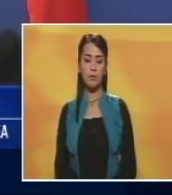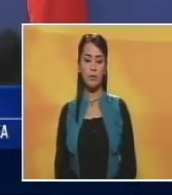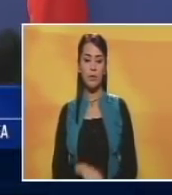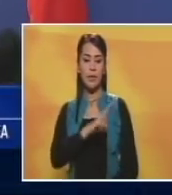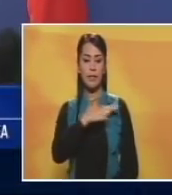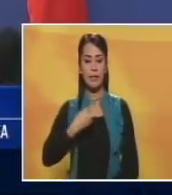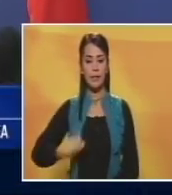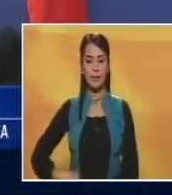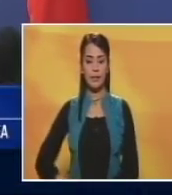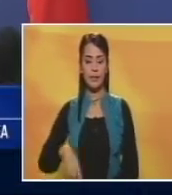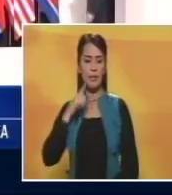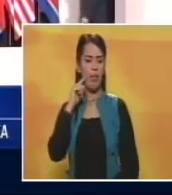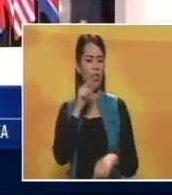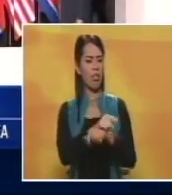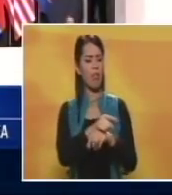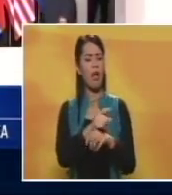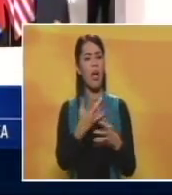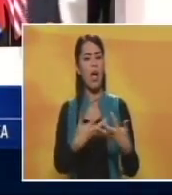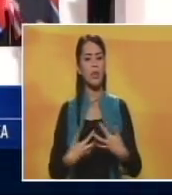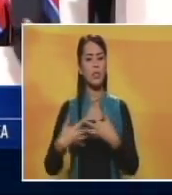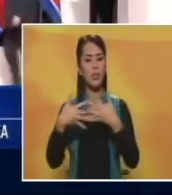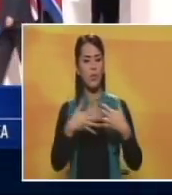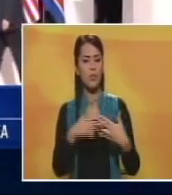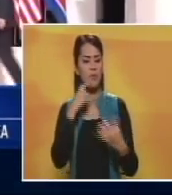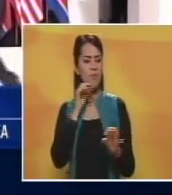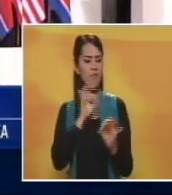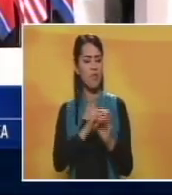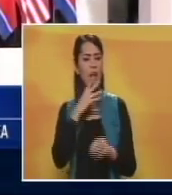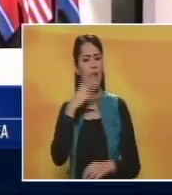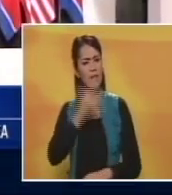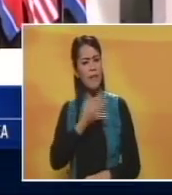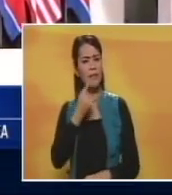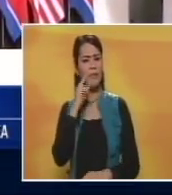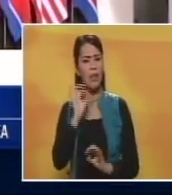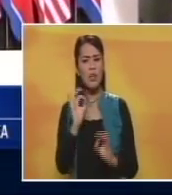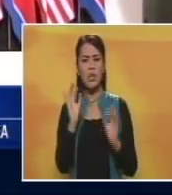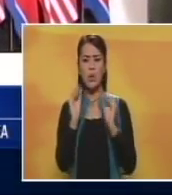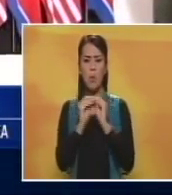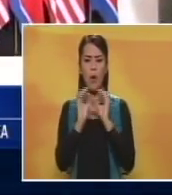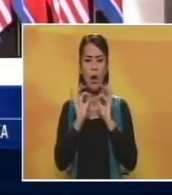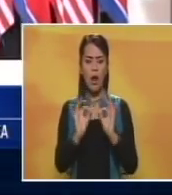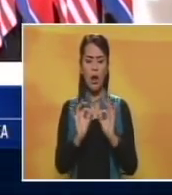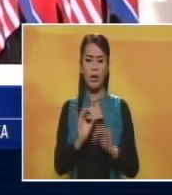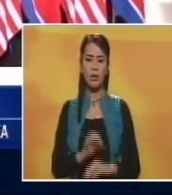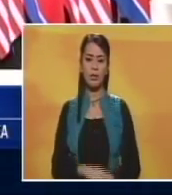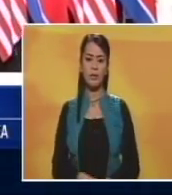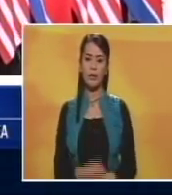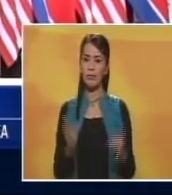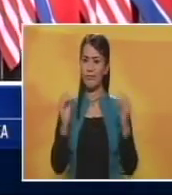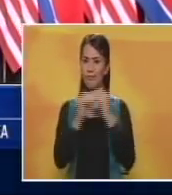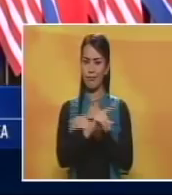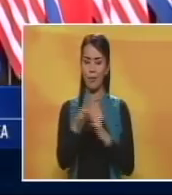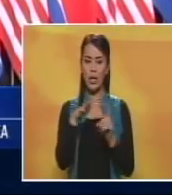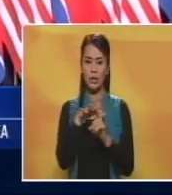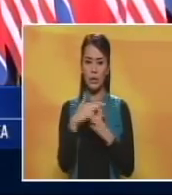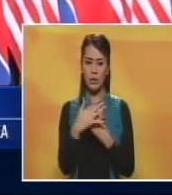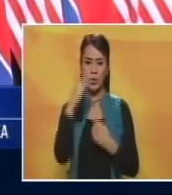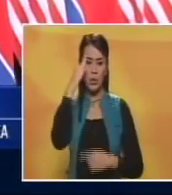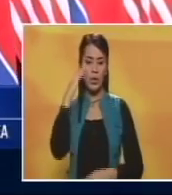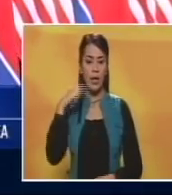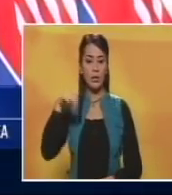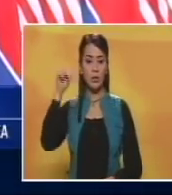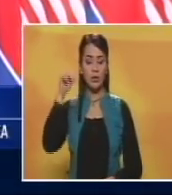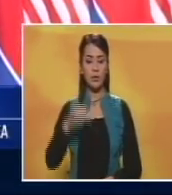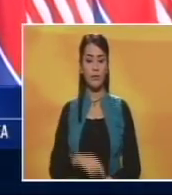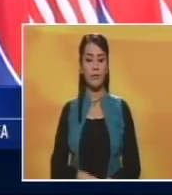China acusó a Estados Unidos de distorsionar la realidad y mantener una lógica irresponsable y absurda sobre la situación de Corea del Norte.